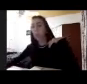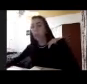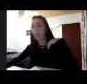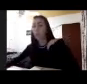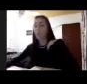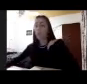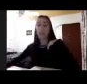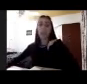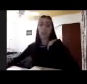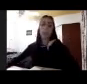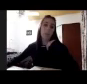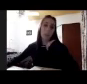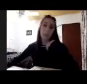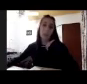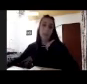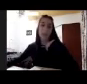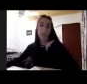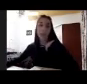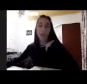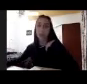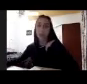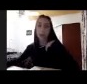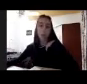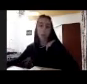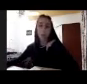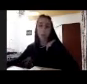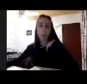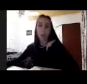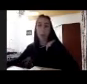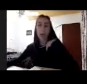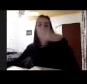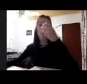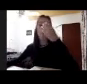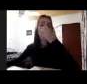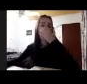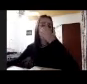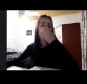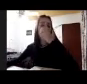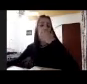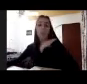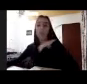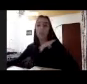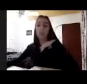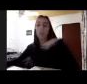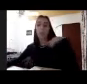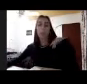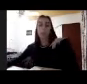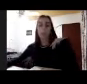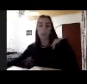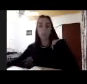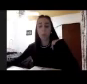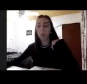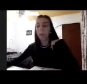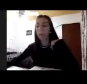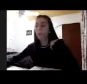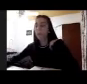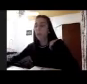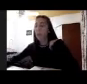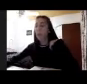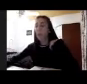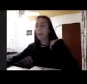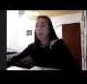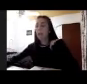espacios públicos, equipamientos tanto cerrados como abiertos, que pueden ser tanto públicos como